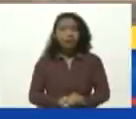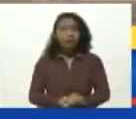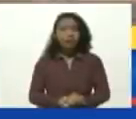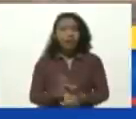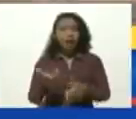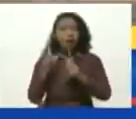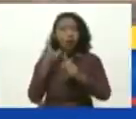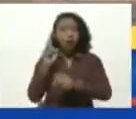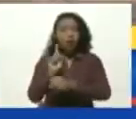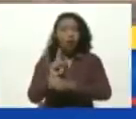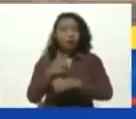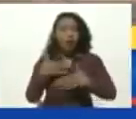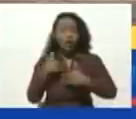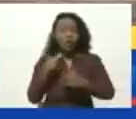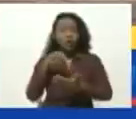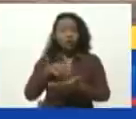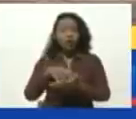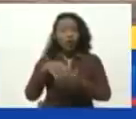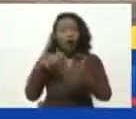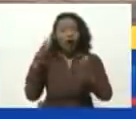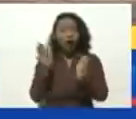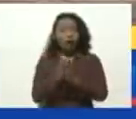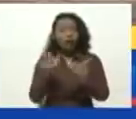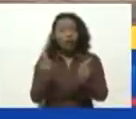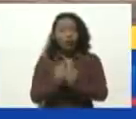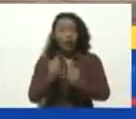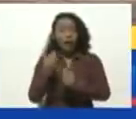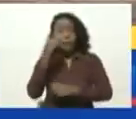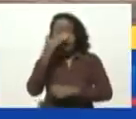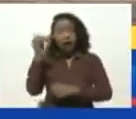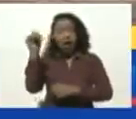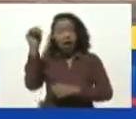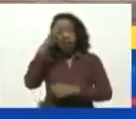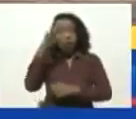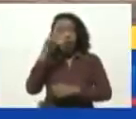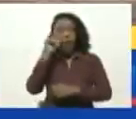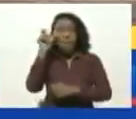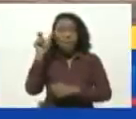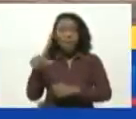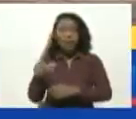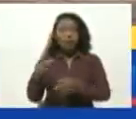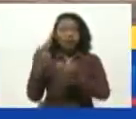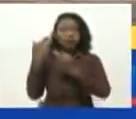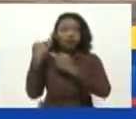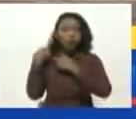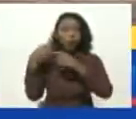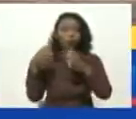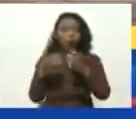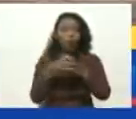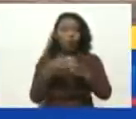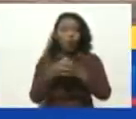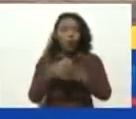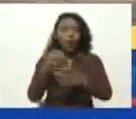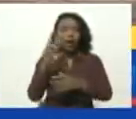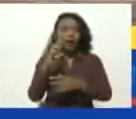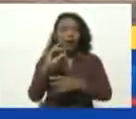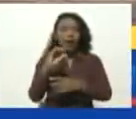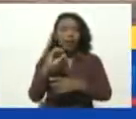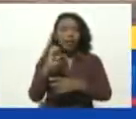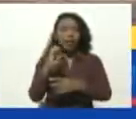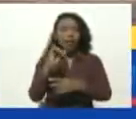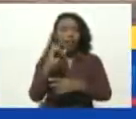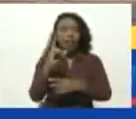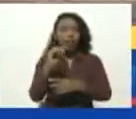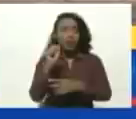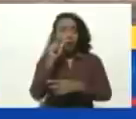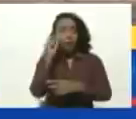Autoridad Única de Salud del Estado de Anzoátegui, el mayor Winder González, comandante de la REDI,